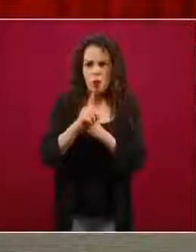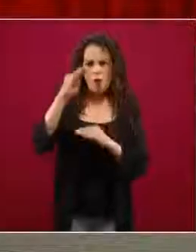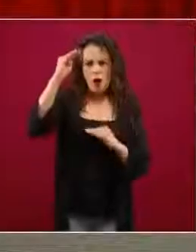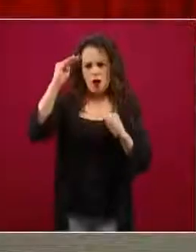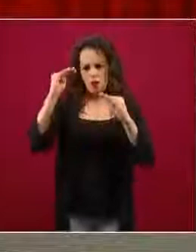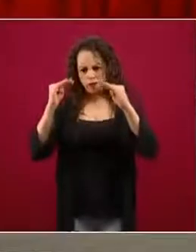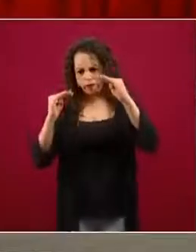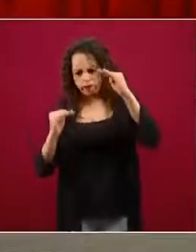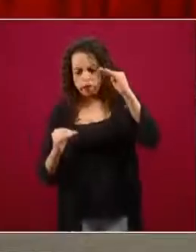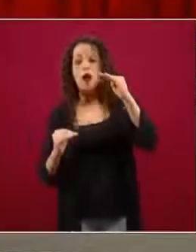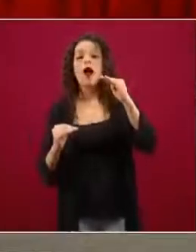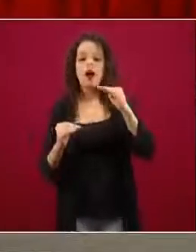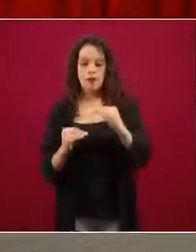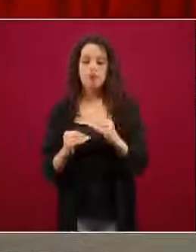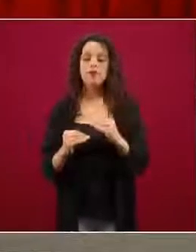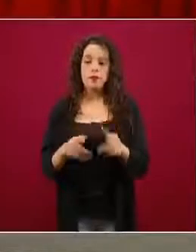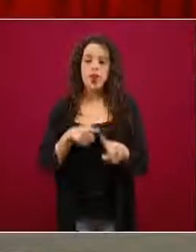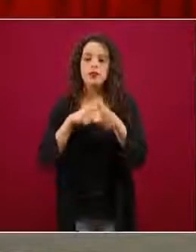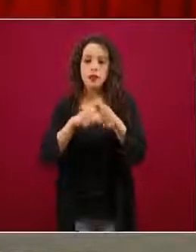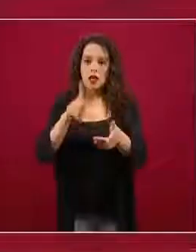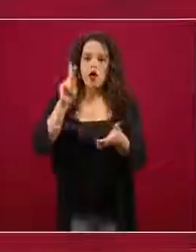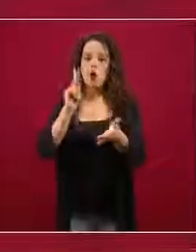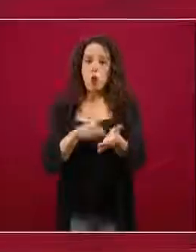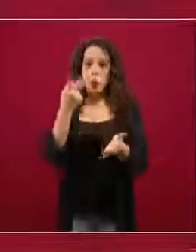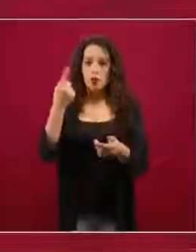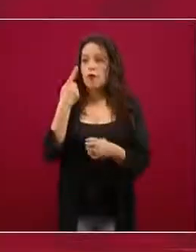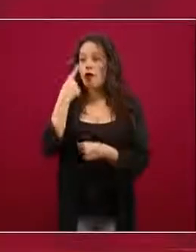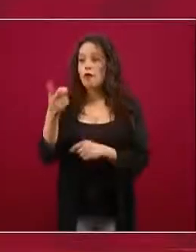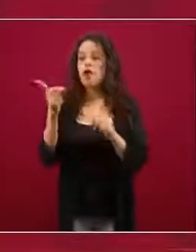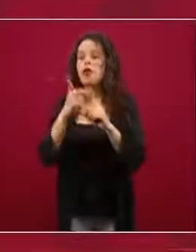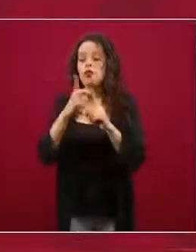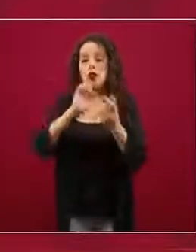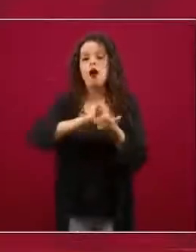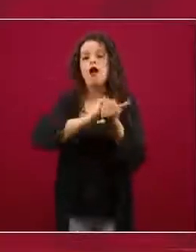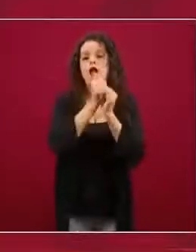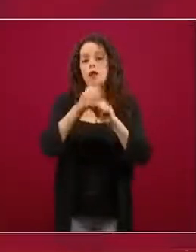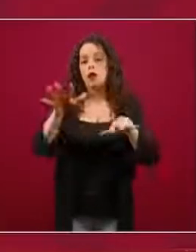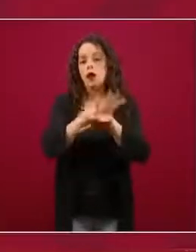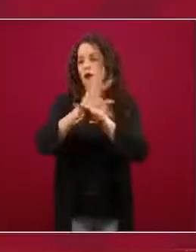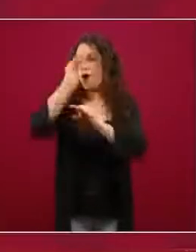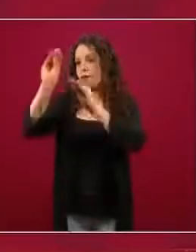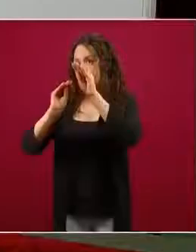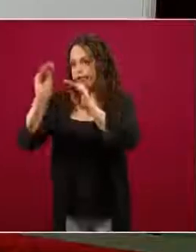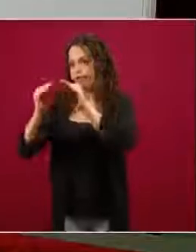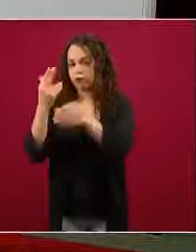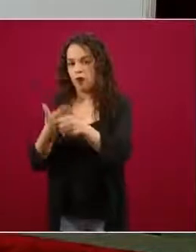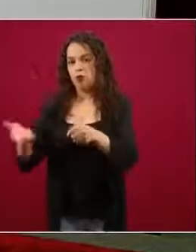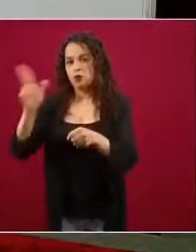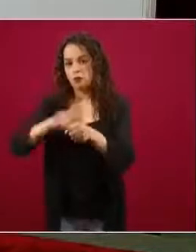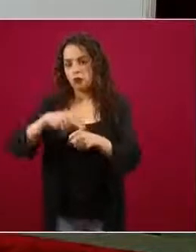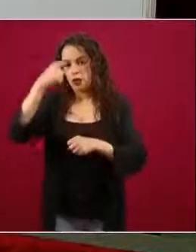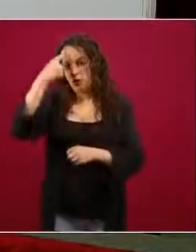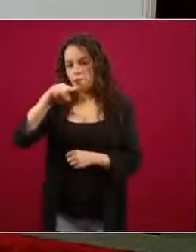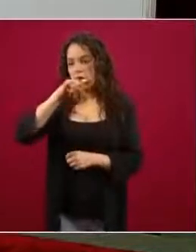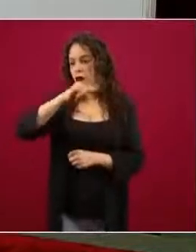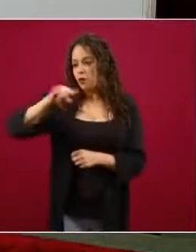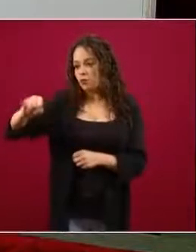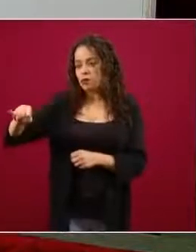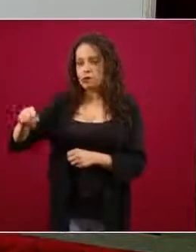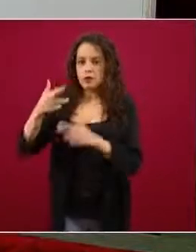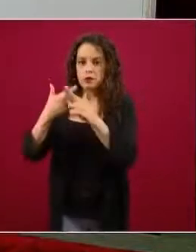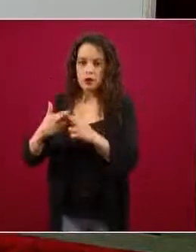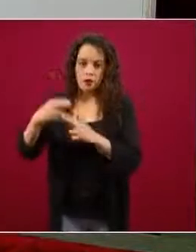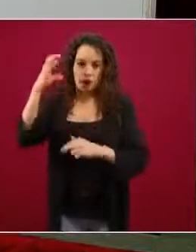momento, próximamente van a ver que se expande la capacidad en estos hospitales, perdón, en estas entidades federativas, y